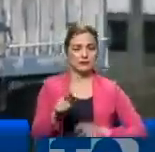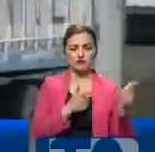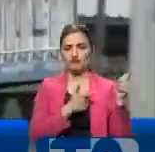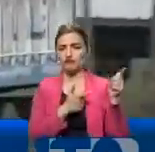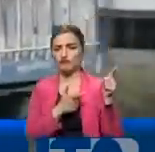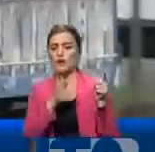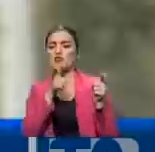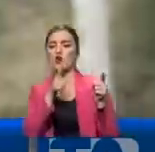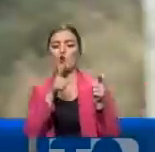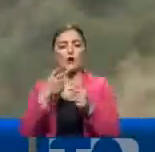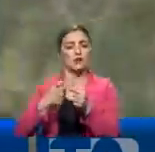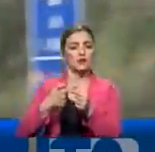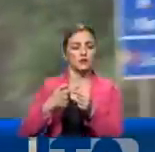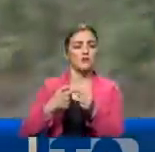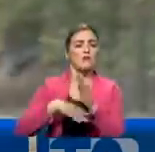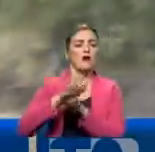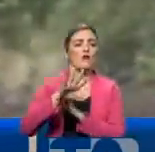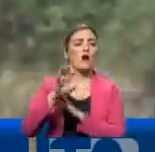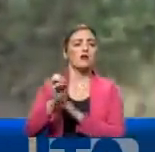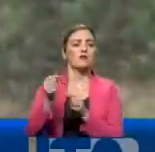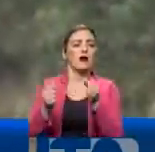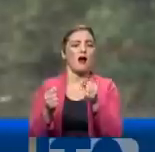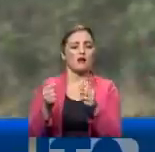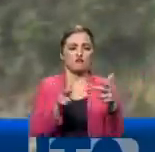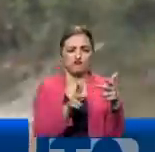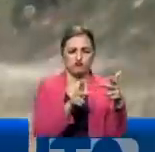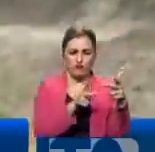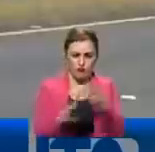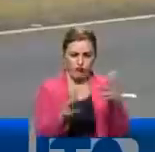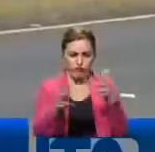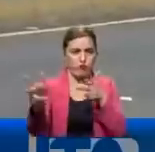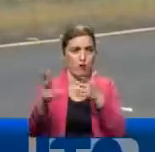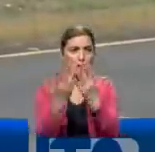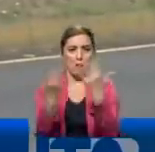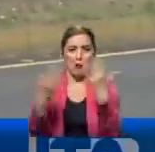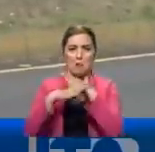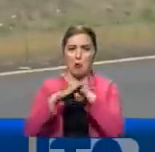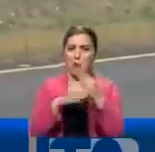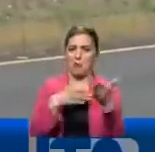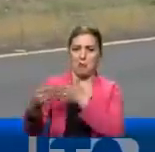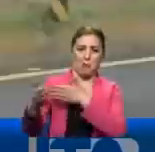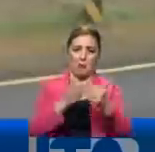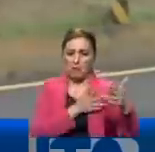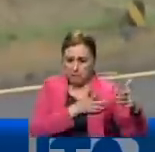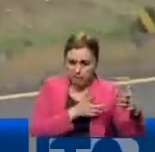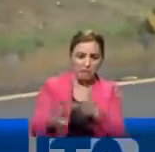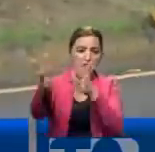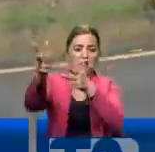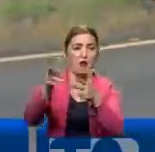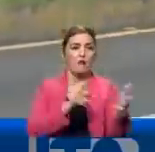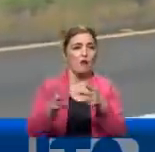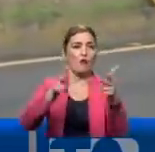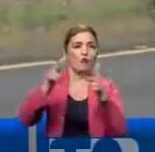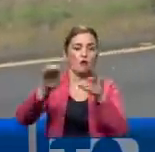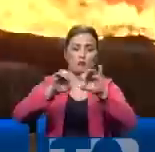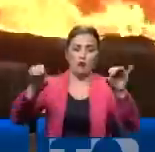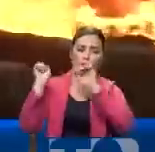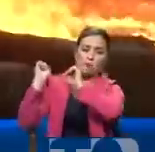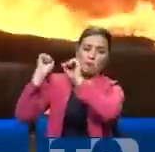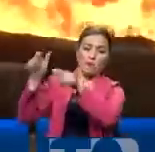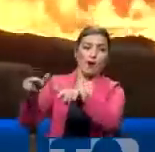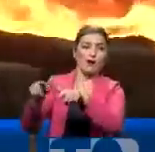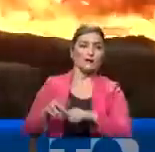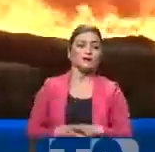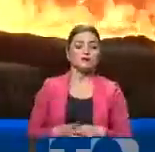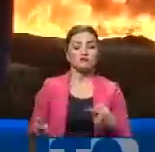La Tacunga-Quito. Más de 40 vehículos atravesaron el cerco a toda velocidad. Los ocupantes lanzaban palos hacia la vía.